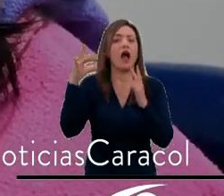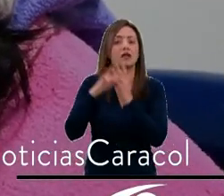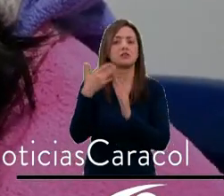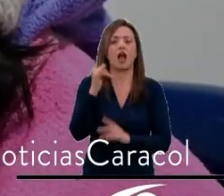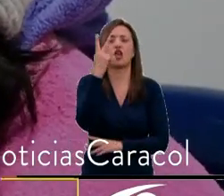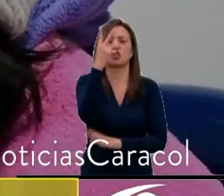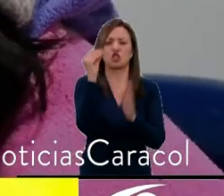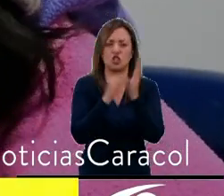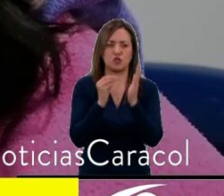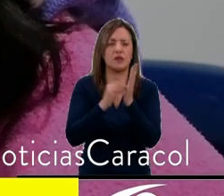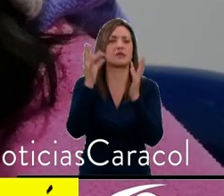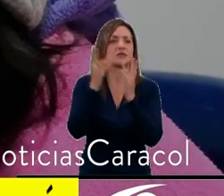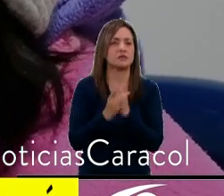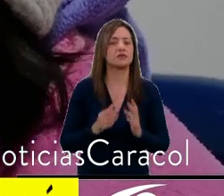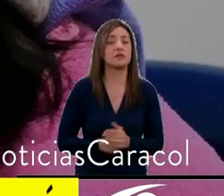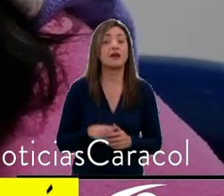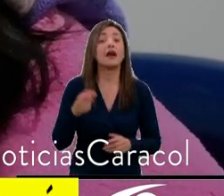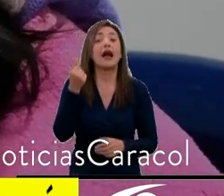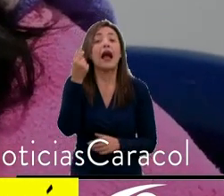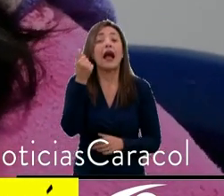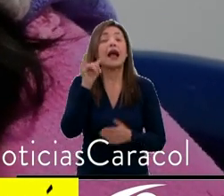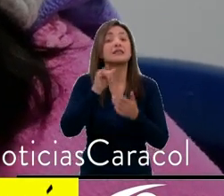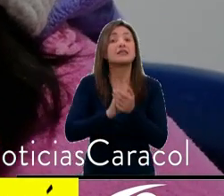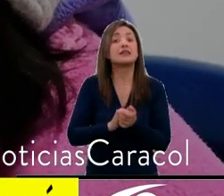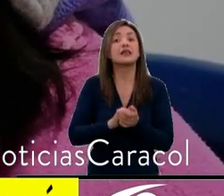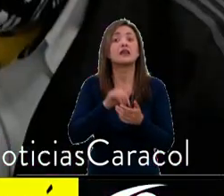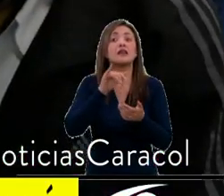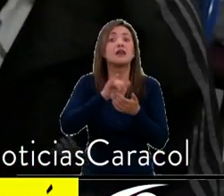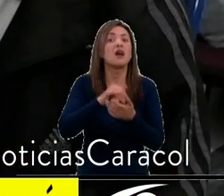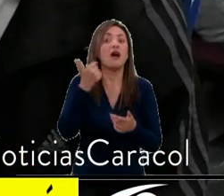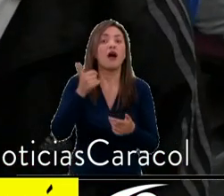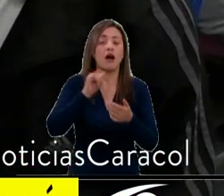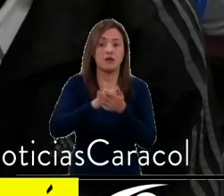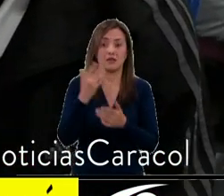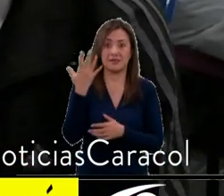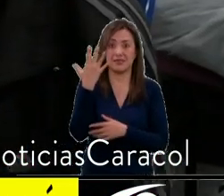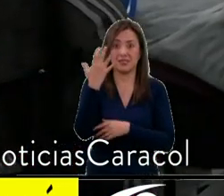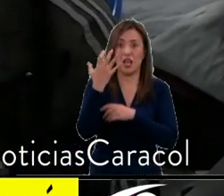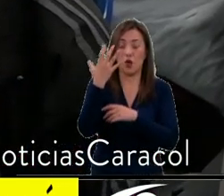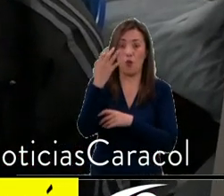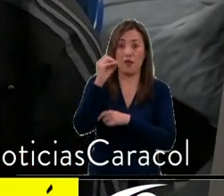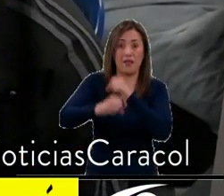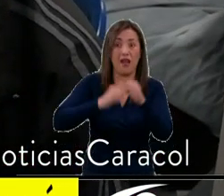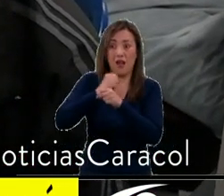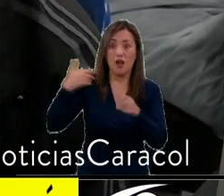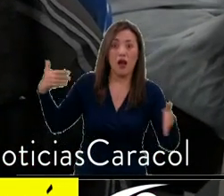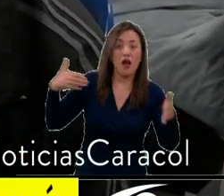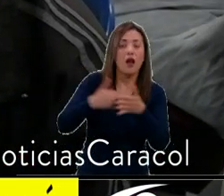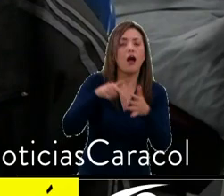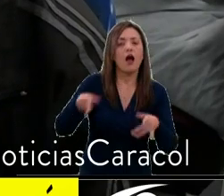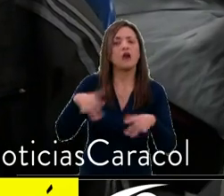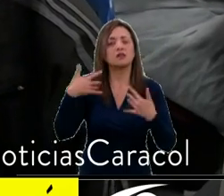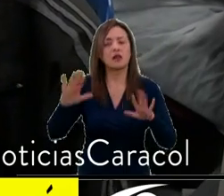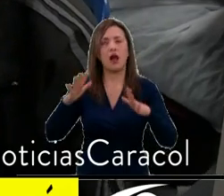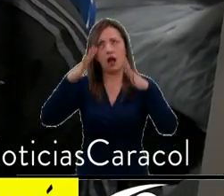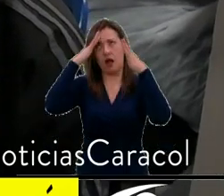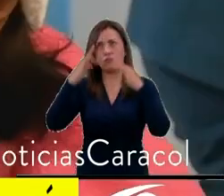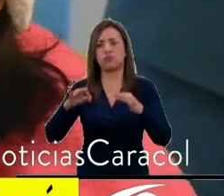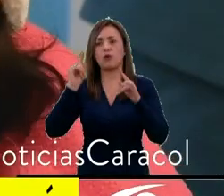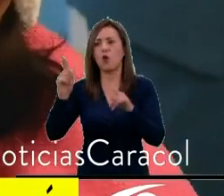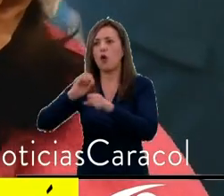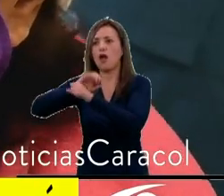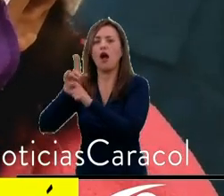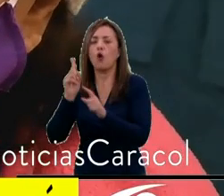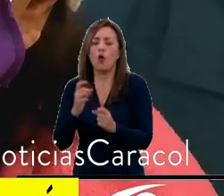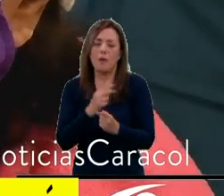En casi 6 décadas de matrimonio han enfrentado momentos difíciles y las vicisitudes típicas de la convivencia, de la que salieron airosos por la fuerza del